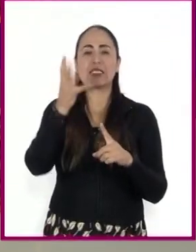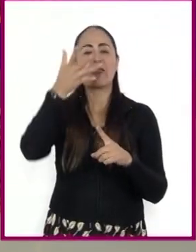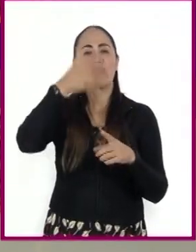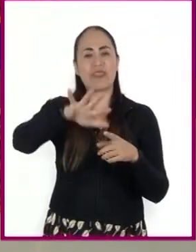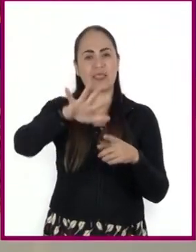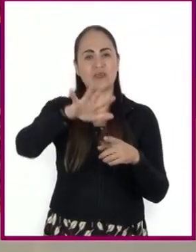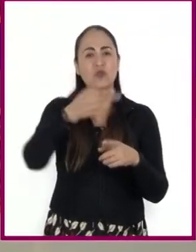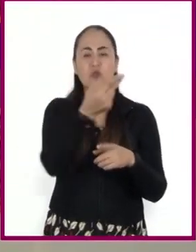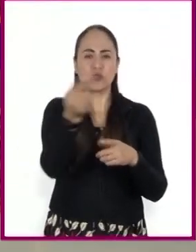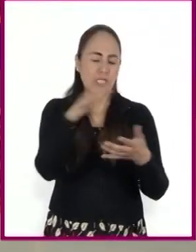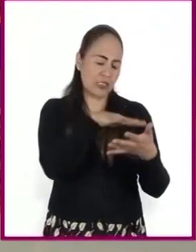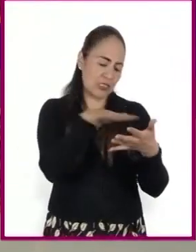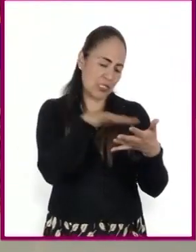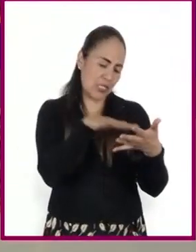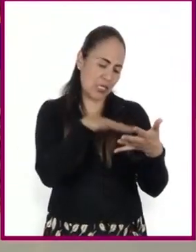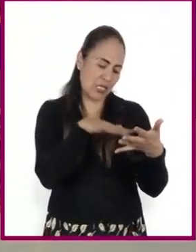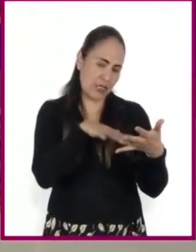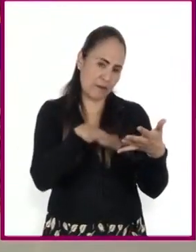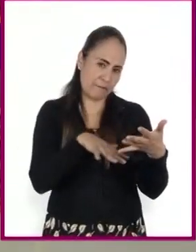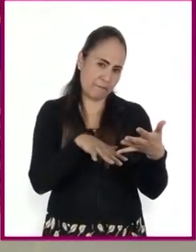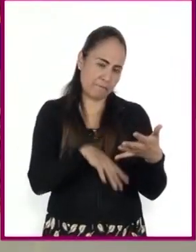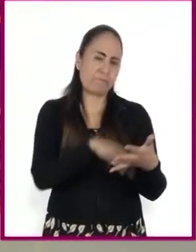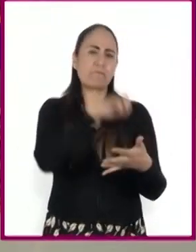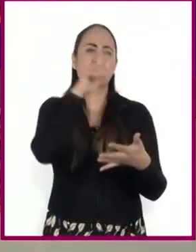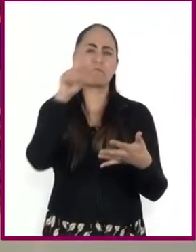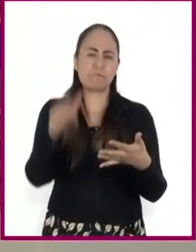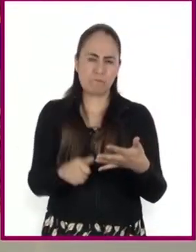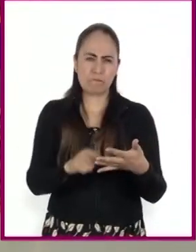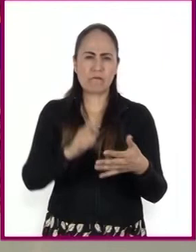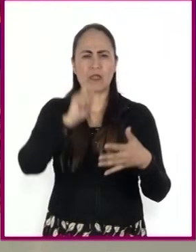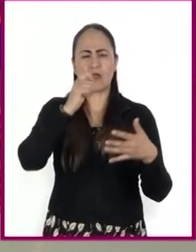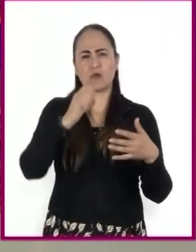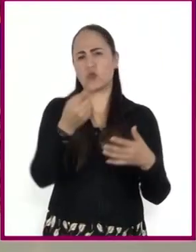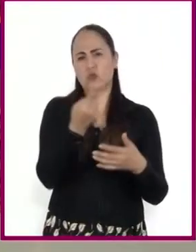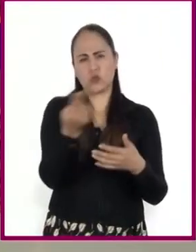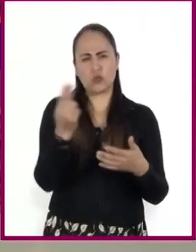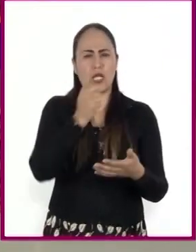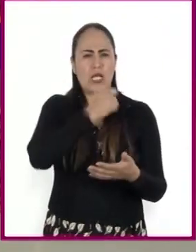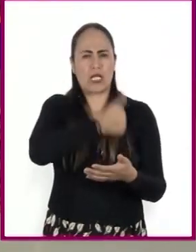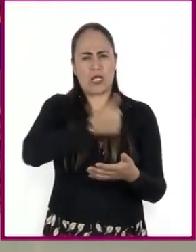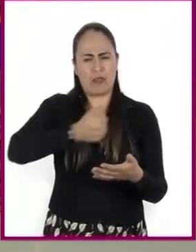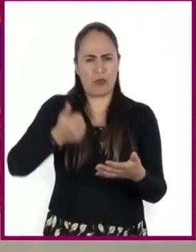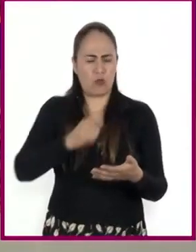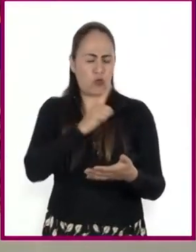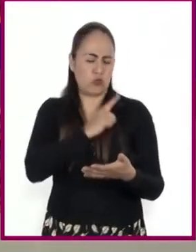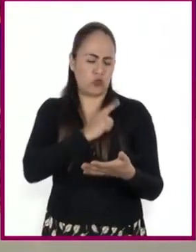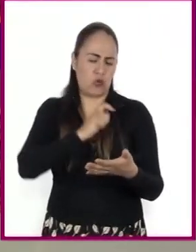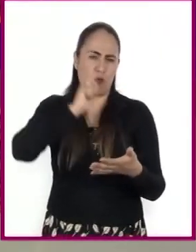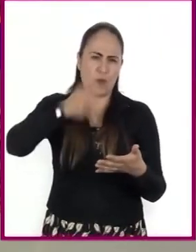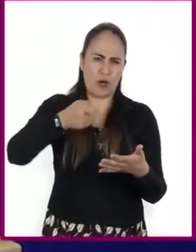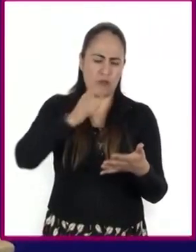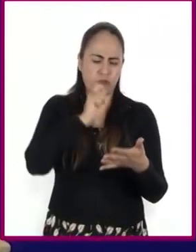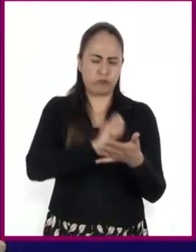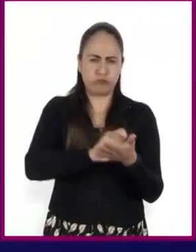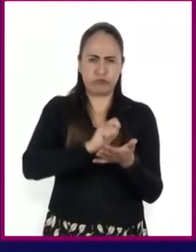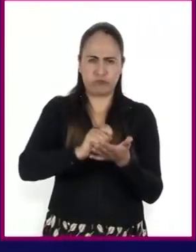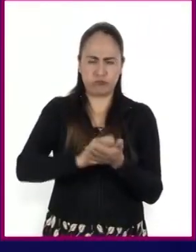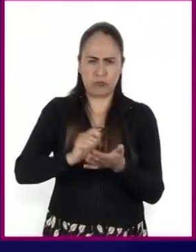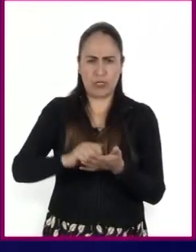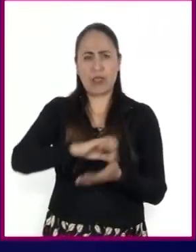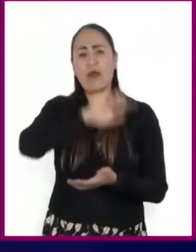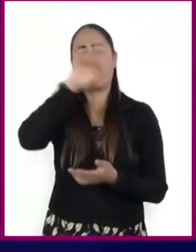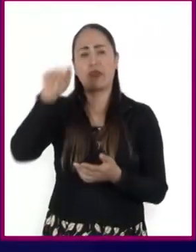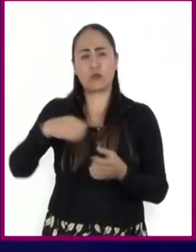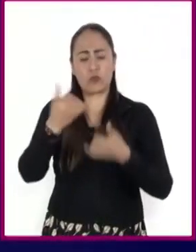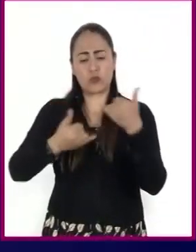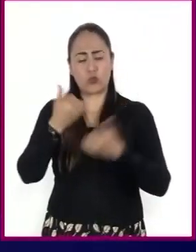que hayan estado investigando y que elaboren sus definiciones para que las utilicen en la elaboración de un crucigrama.